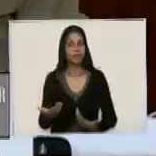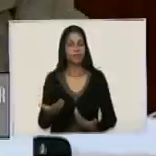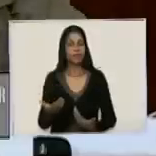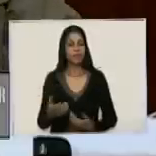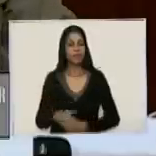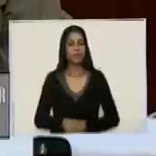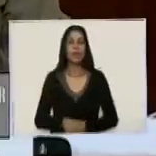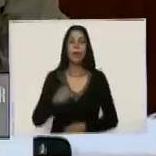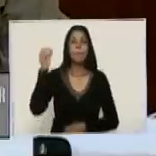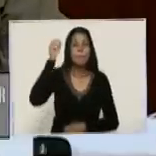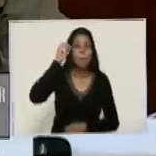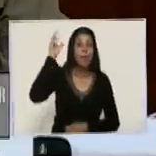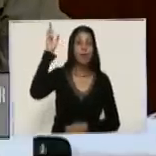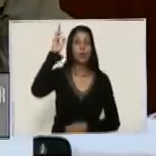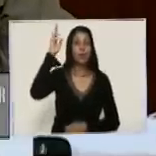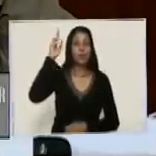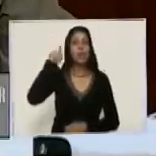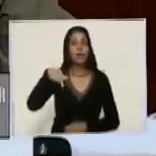entre ellas Perú,